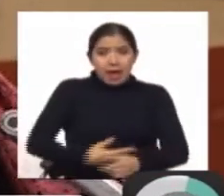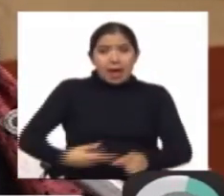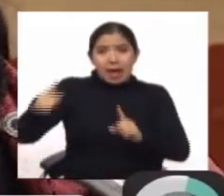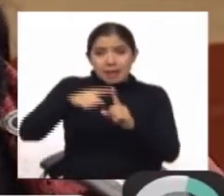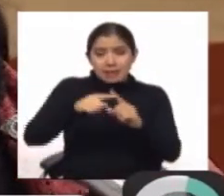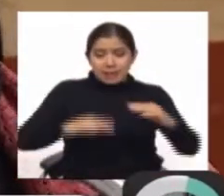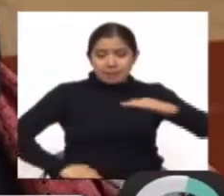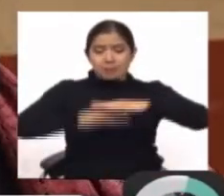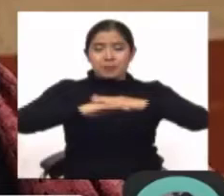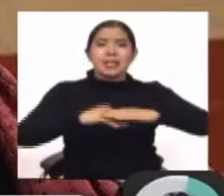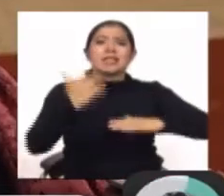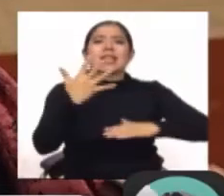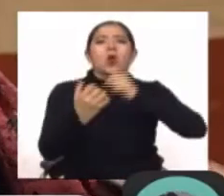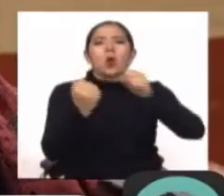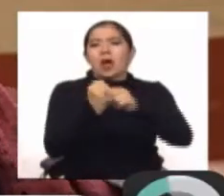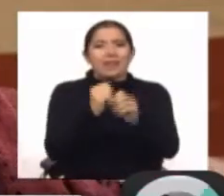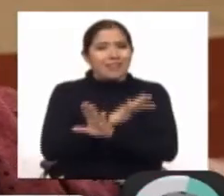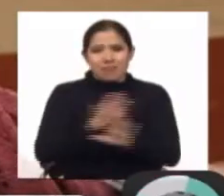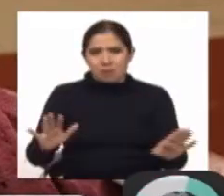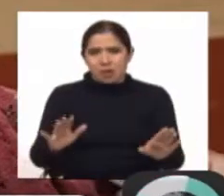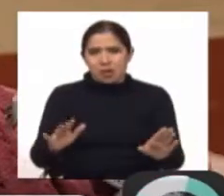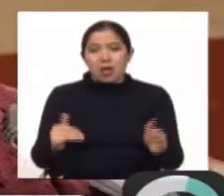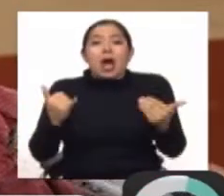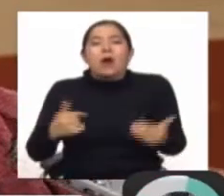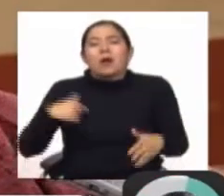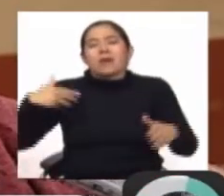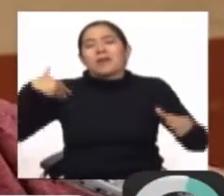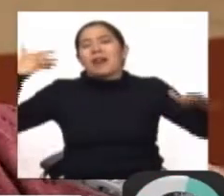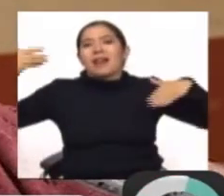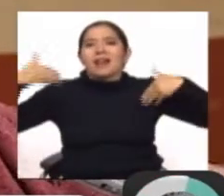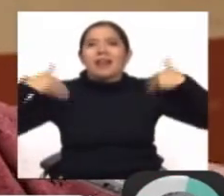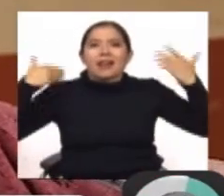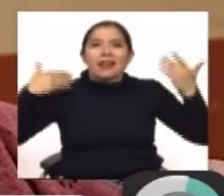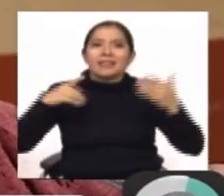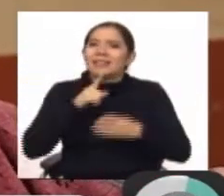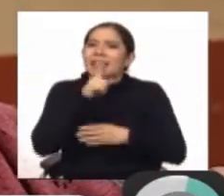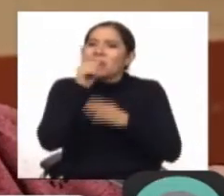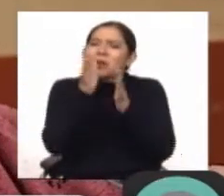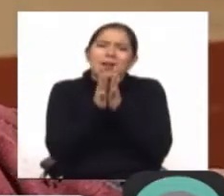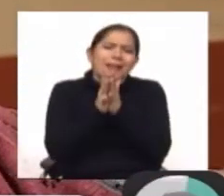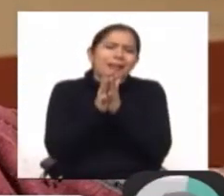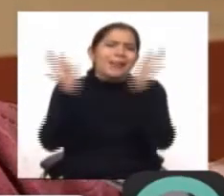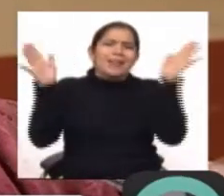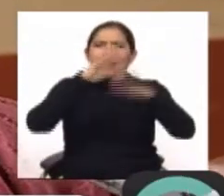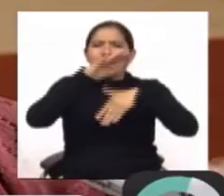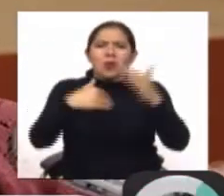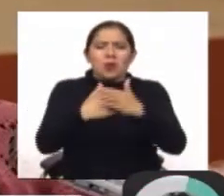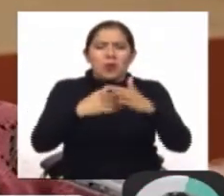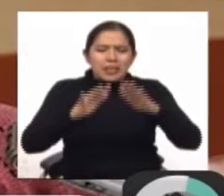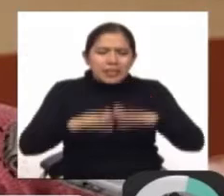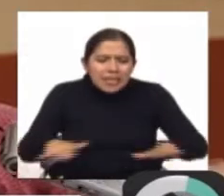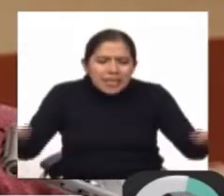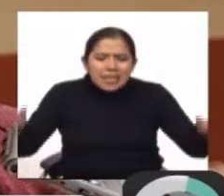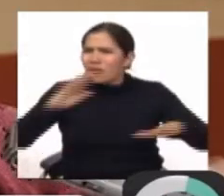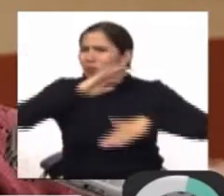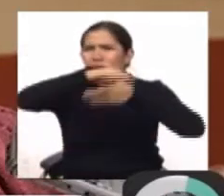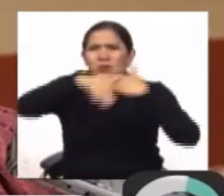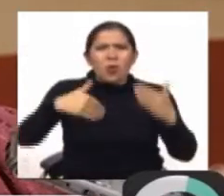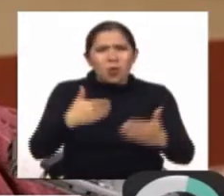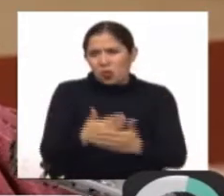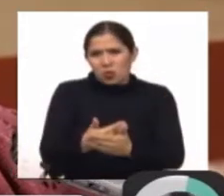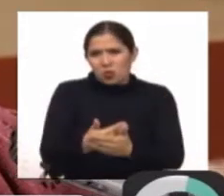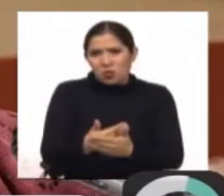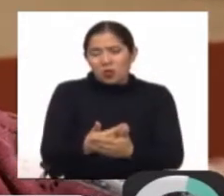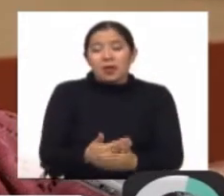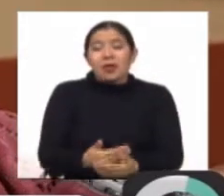la alegría es mía que ya va a haber un seguro universal que vamos a tener todos, no solamente niños desde recién nacido a